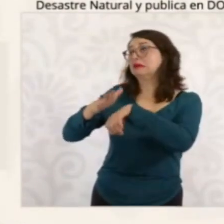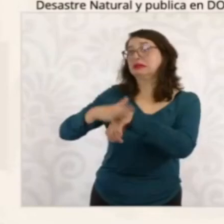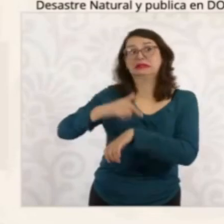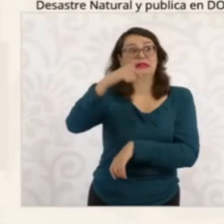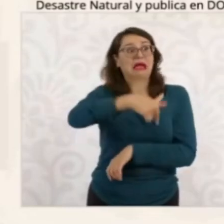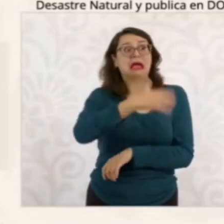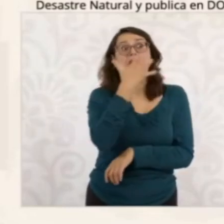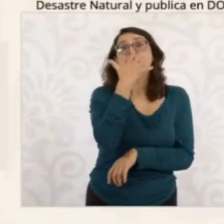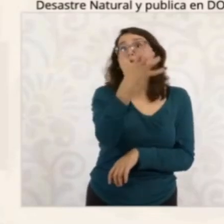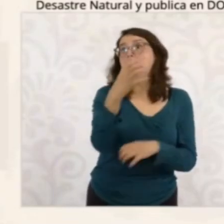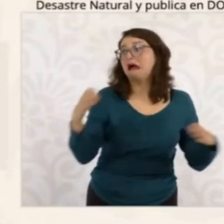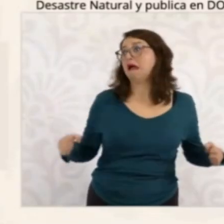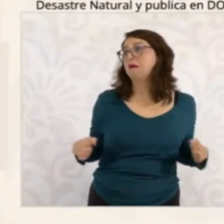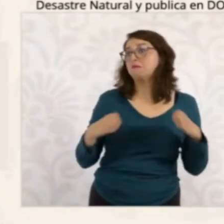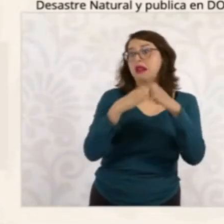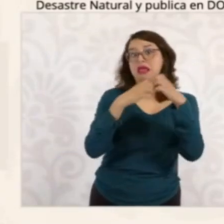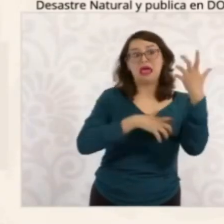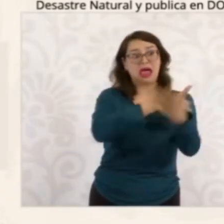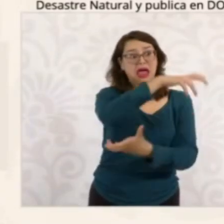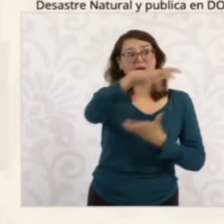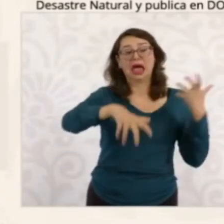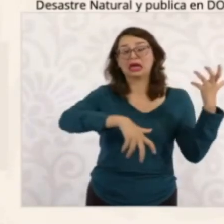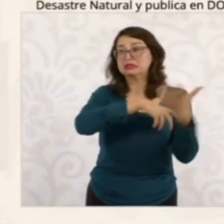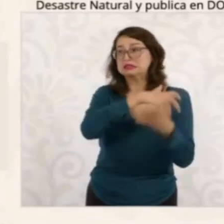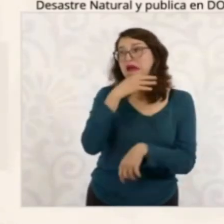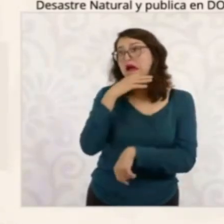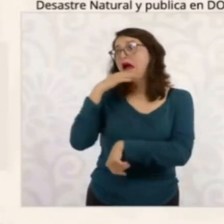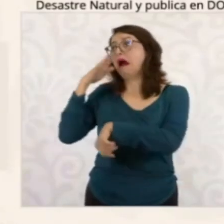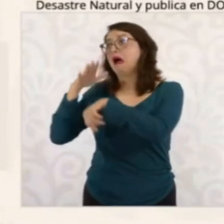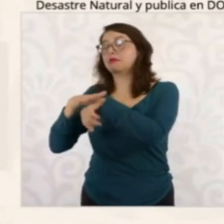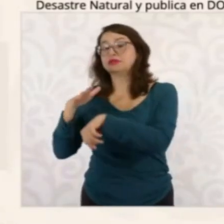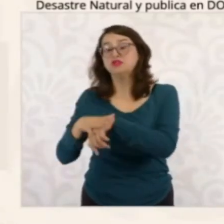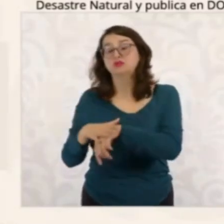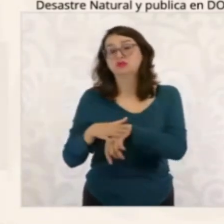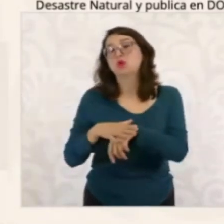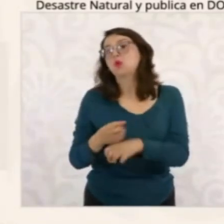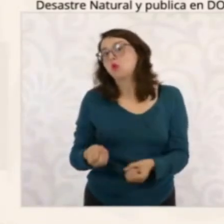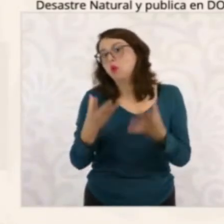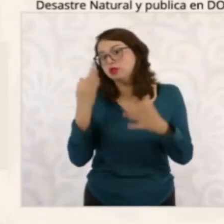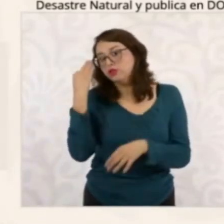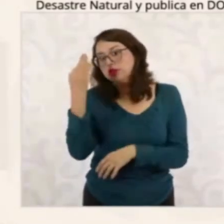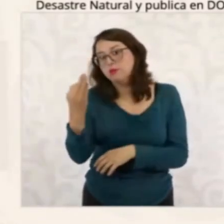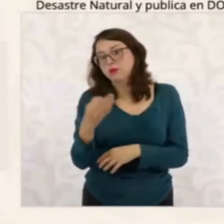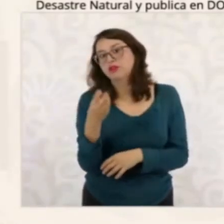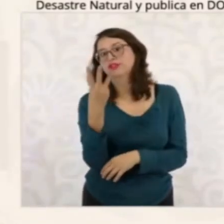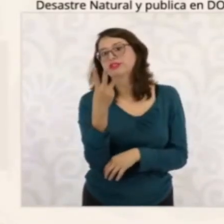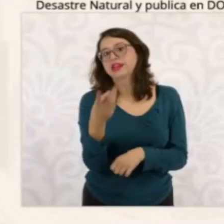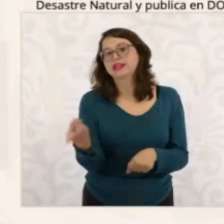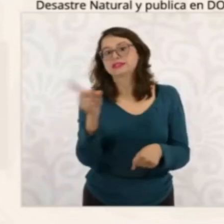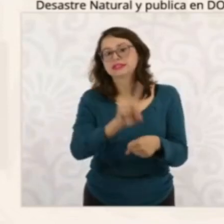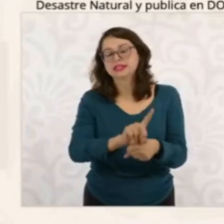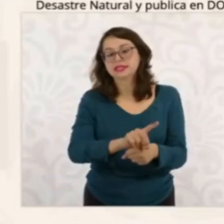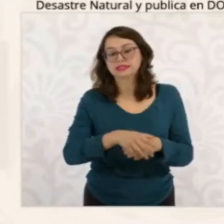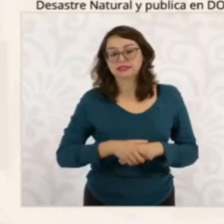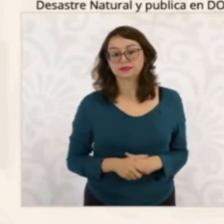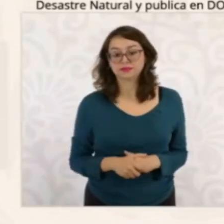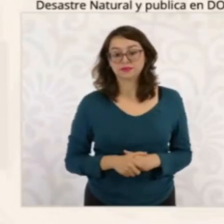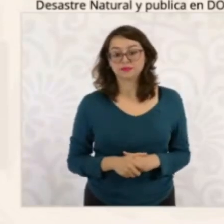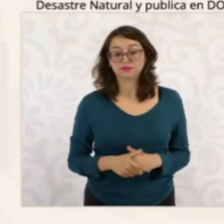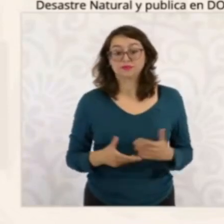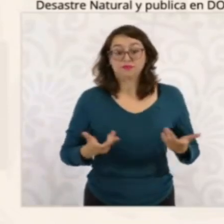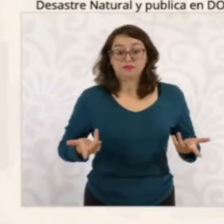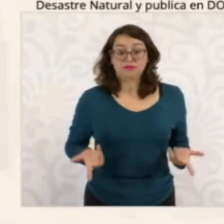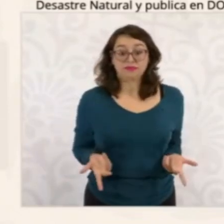de declaratoria de desastre, porque primero tenía que haber una declaratoria en diario oficial, si no, no se podía gastar el dinero. Pero pues, si el municipio